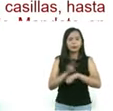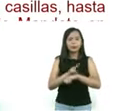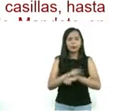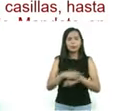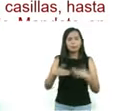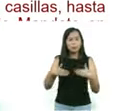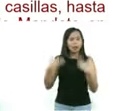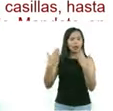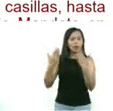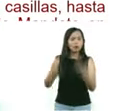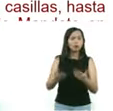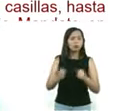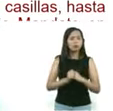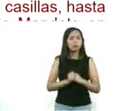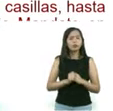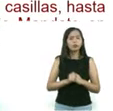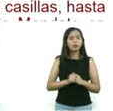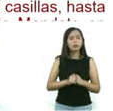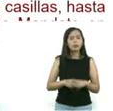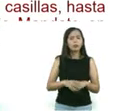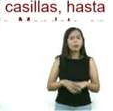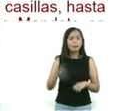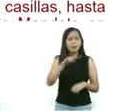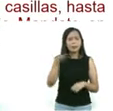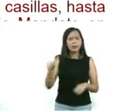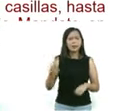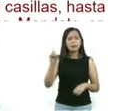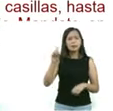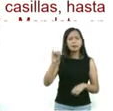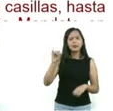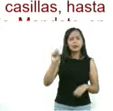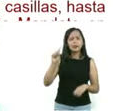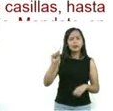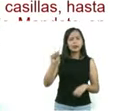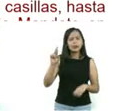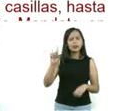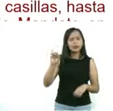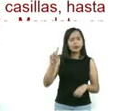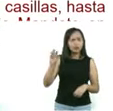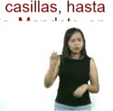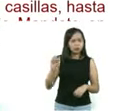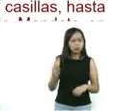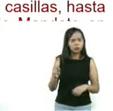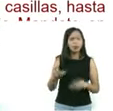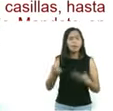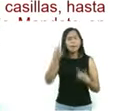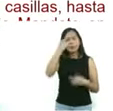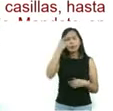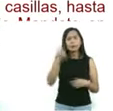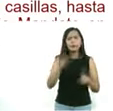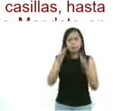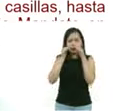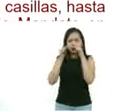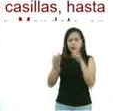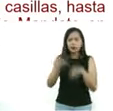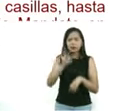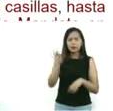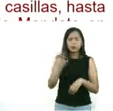las instalaciones de las juntas distritales ejecutivas durante la entrega de los paquetes de revocación de